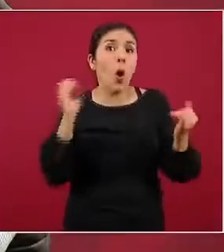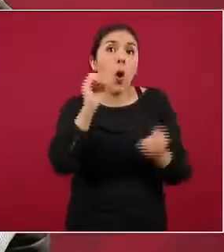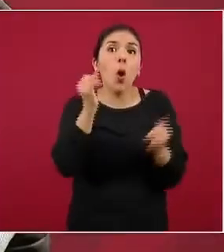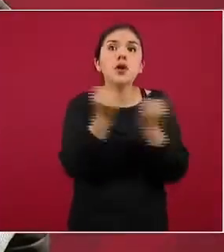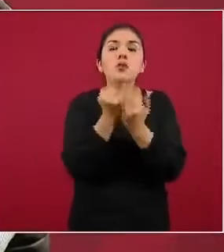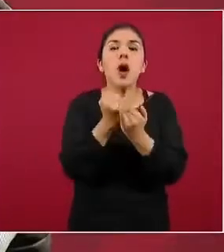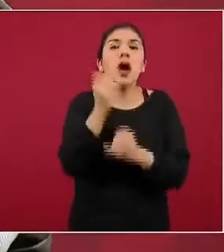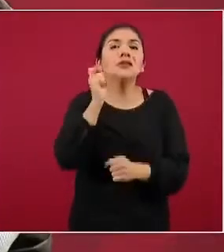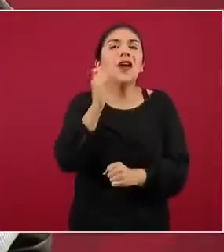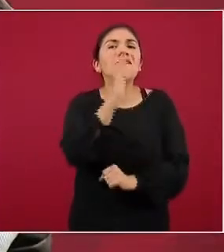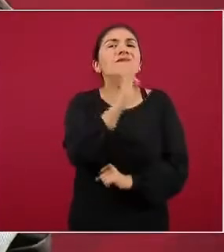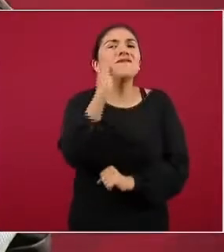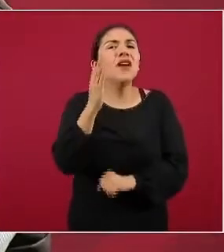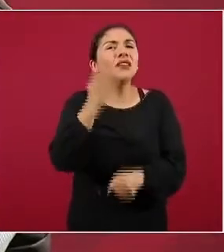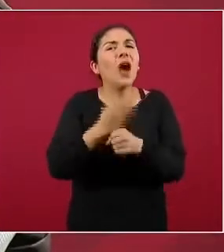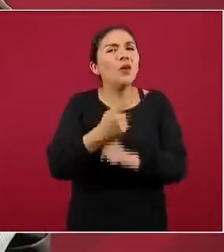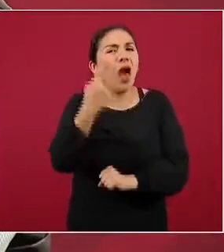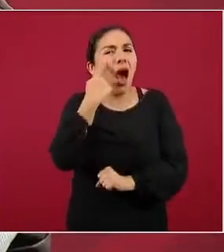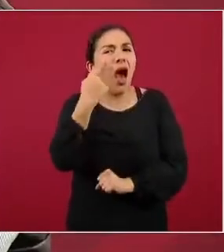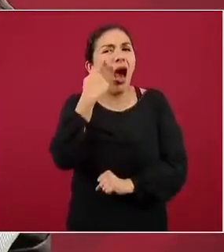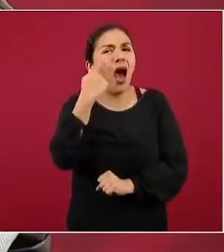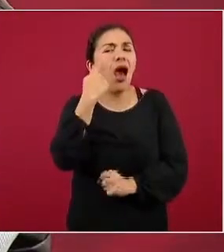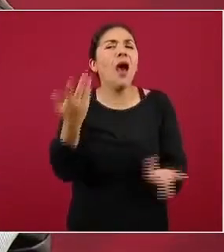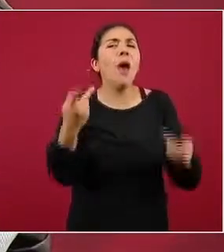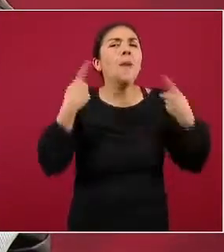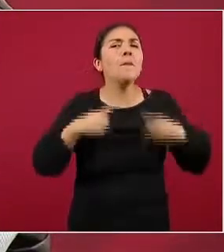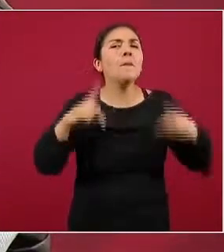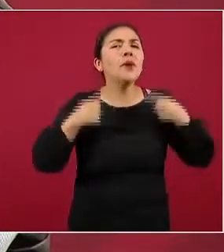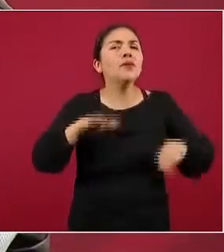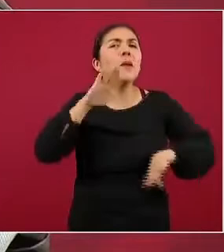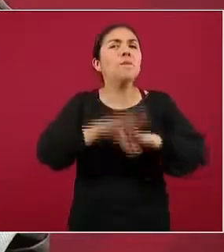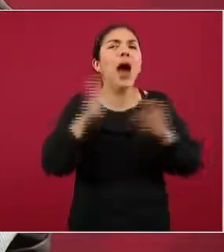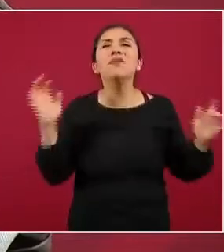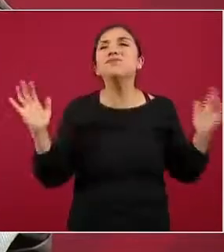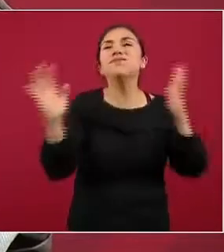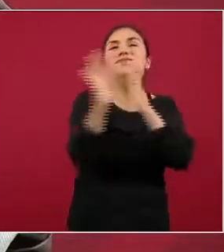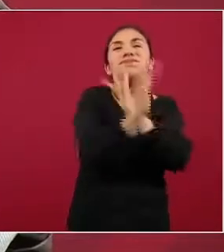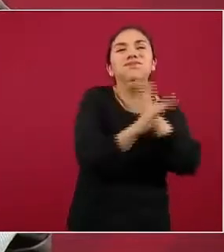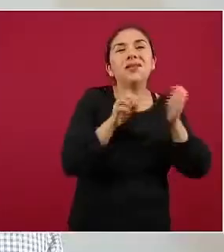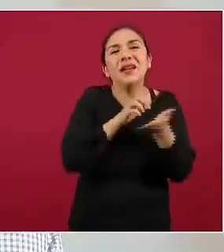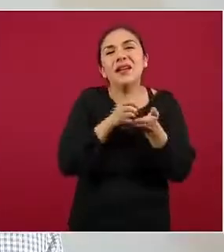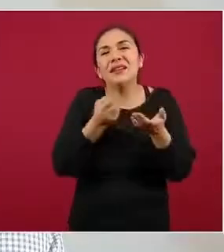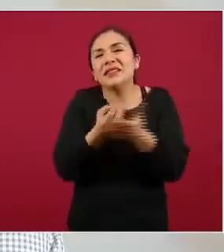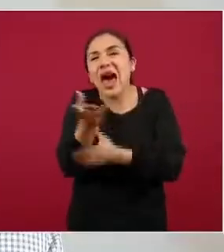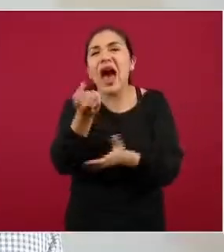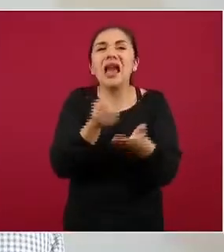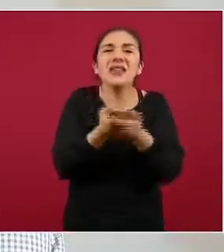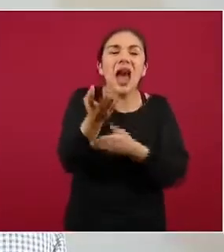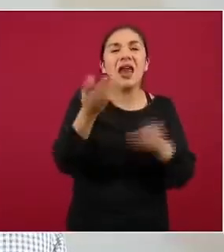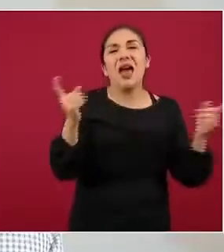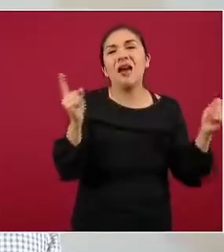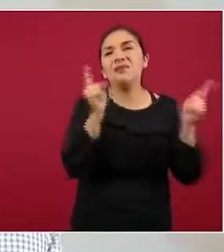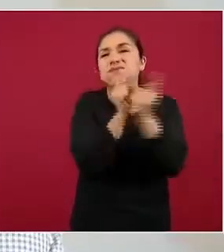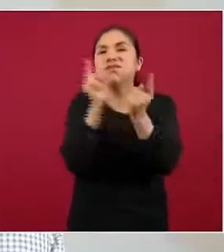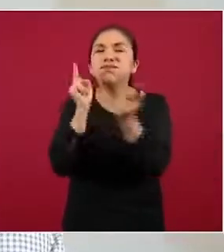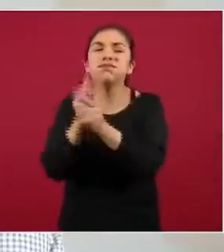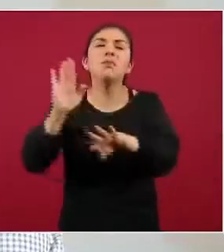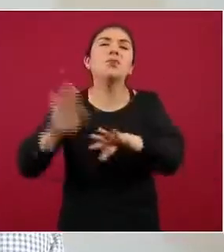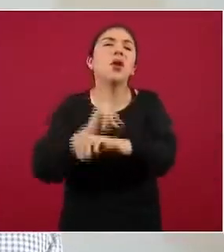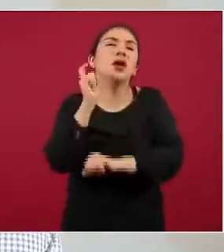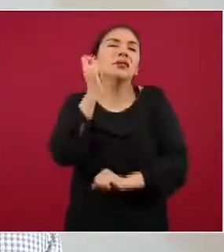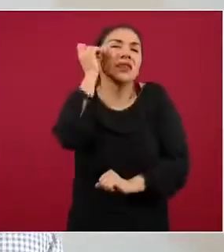de encontrarnos en fechas en las que normalmente la población tiende a incrementar su movilidad por efecto de las